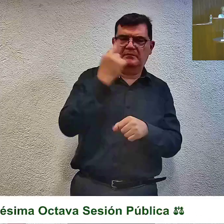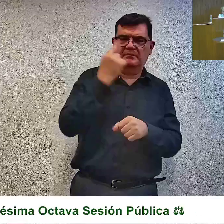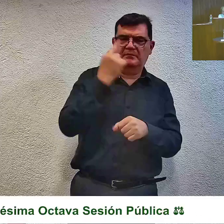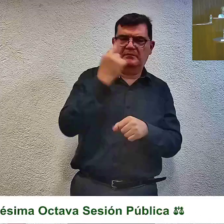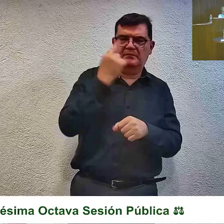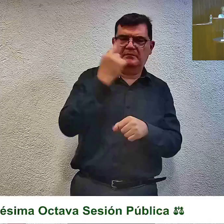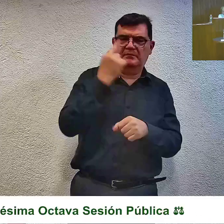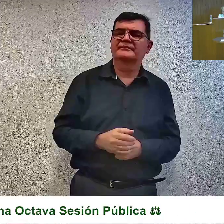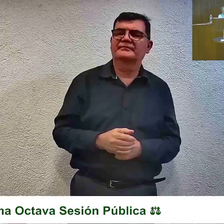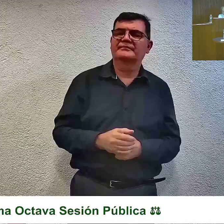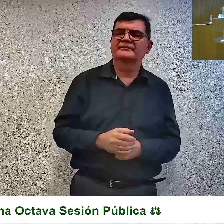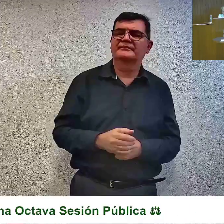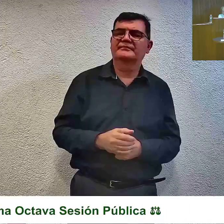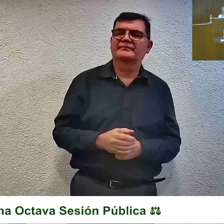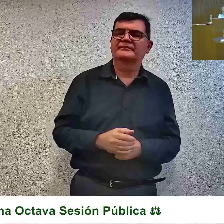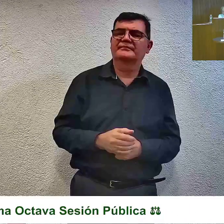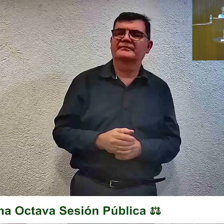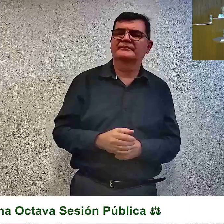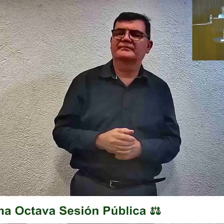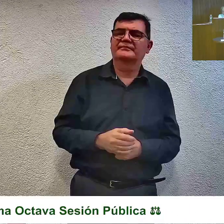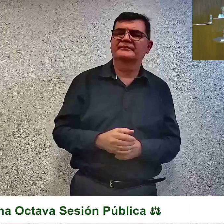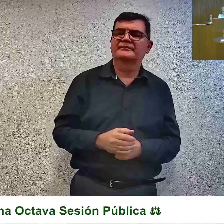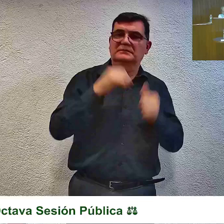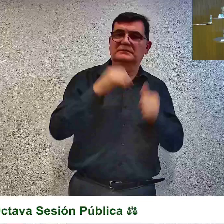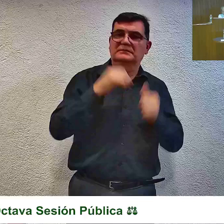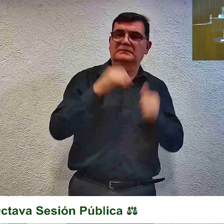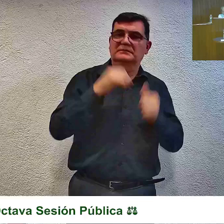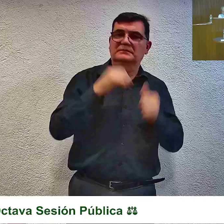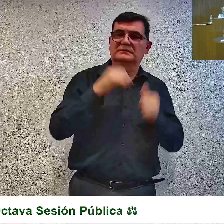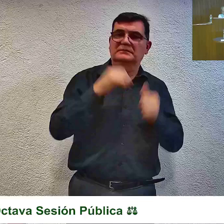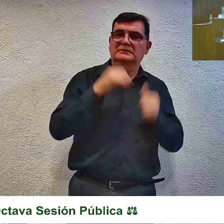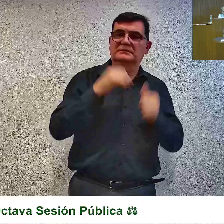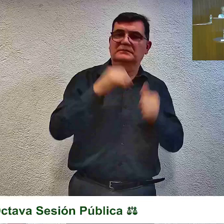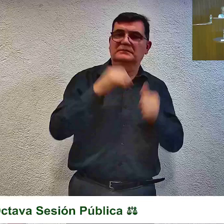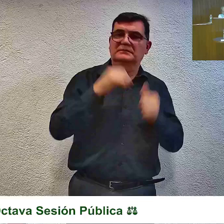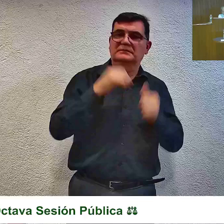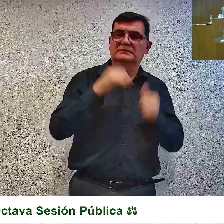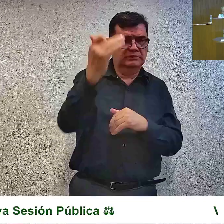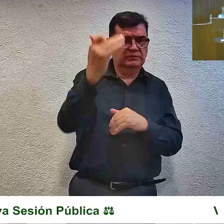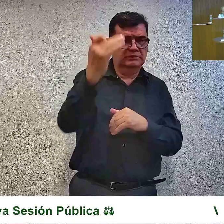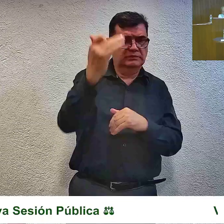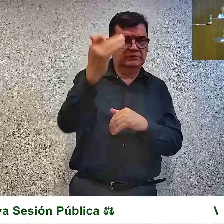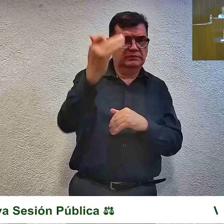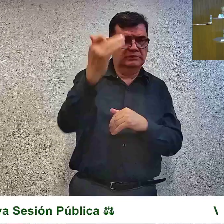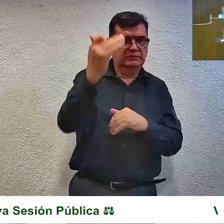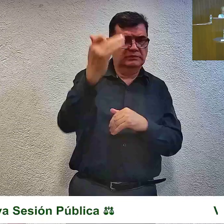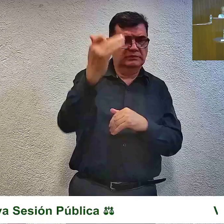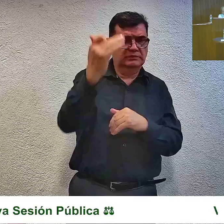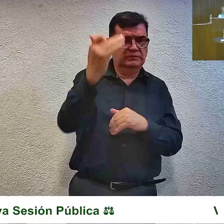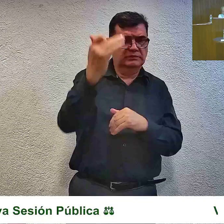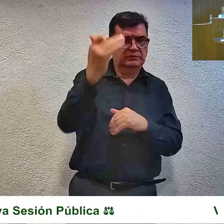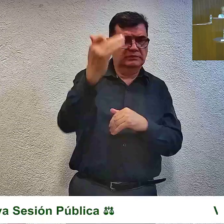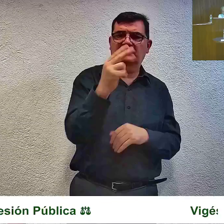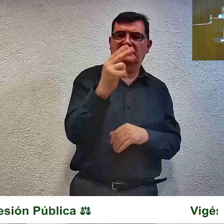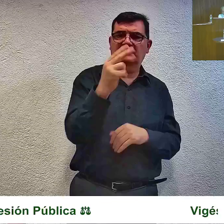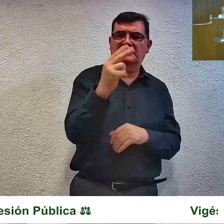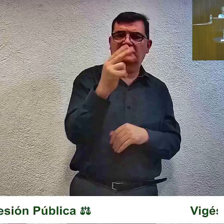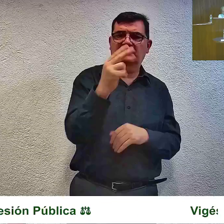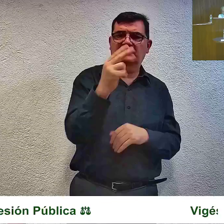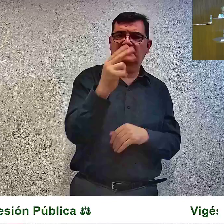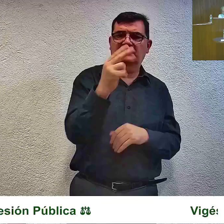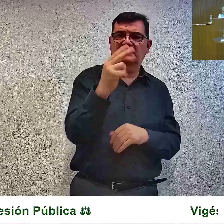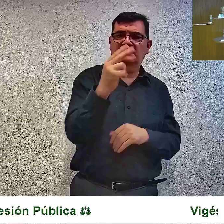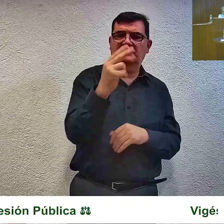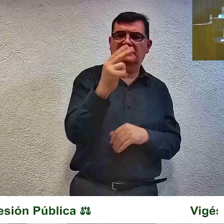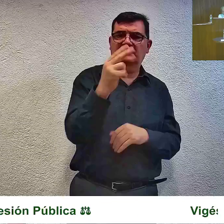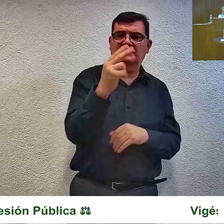misma. Por ello, y ante el plazo otorgado, la responsable, con fecha 25 de noviembre del año en curso, promovió